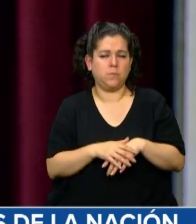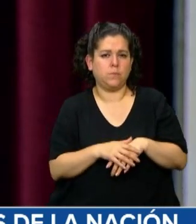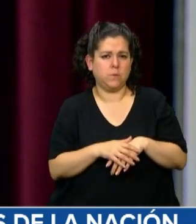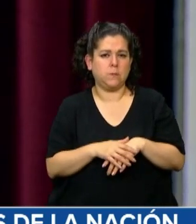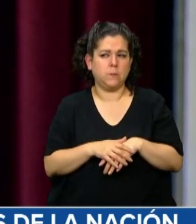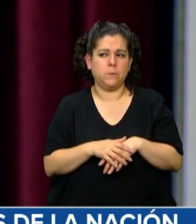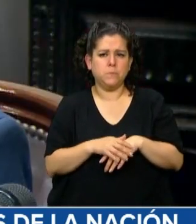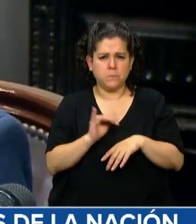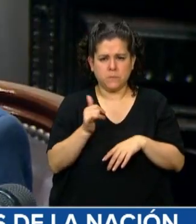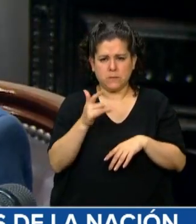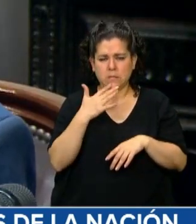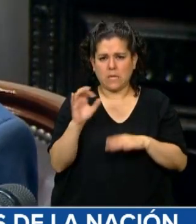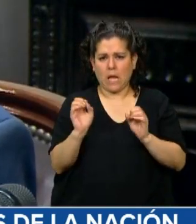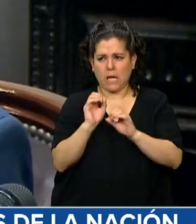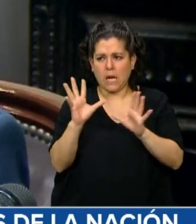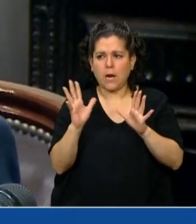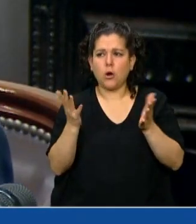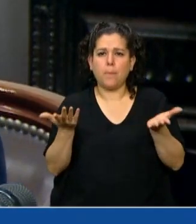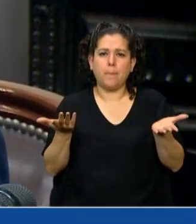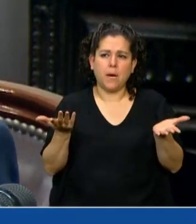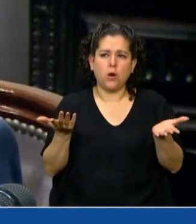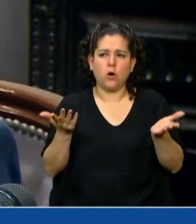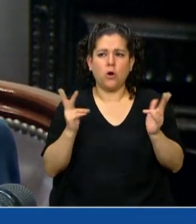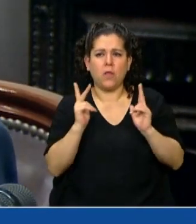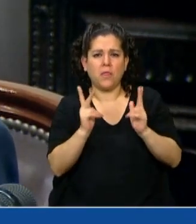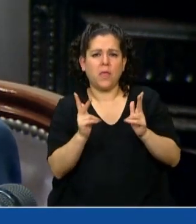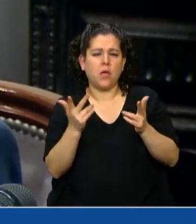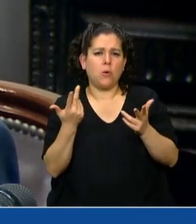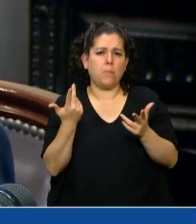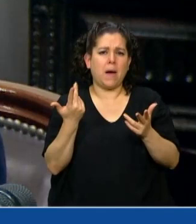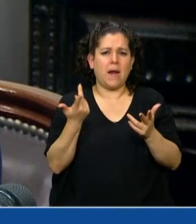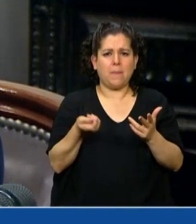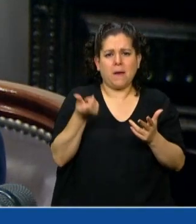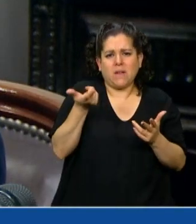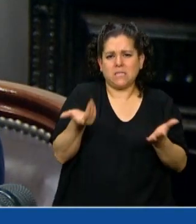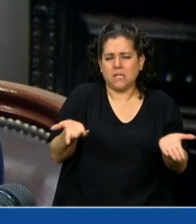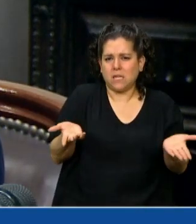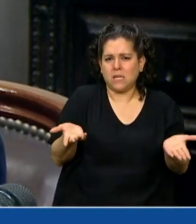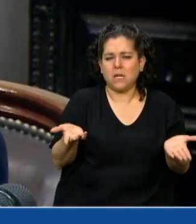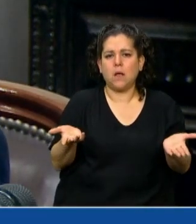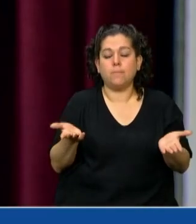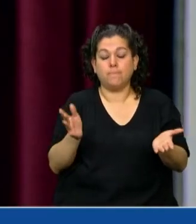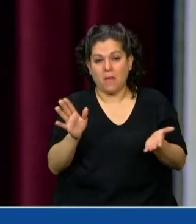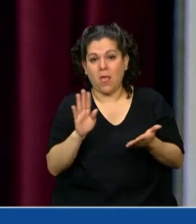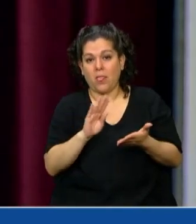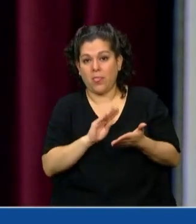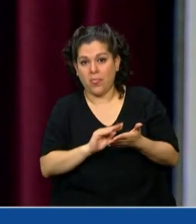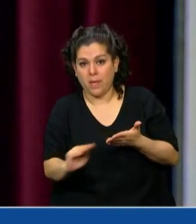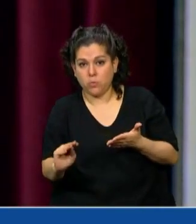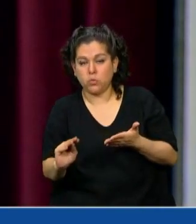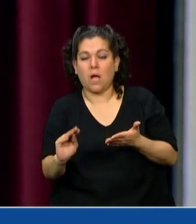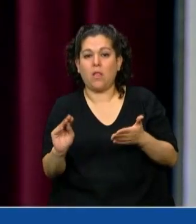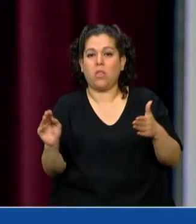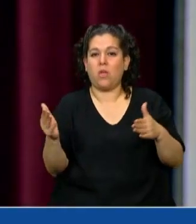sí, está claro, pero digo, es por una cuestión de práctica. Diputado, como se constituyó